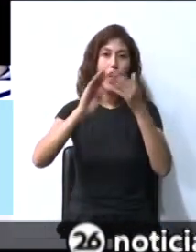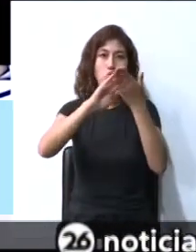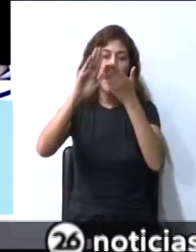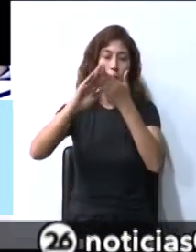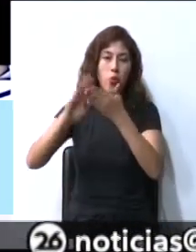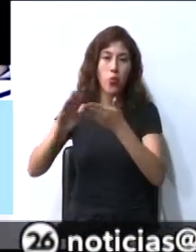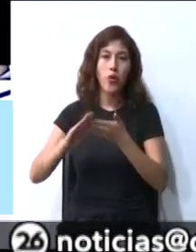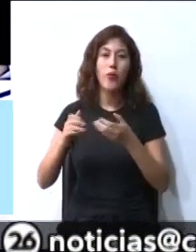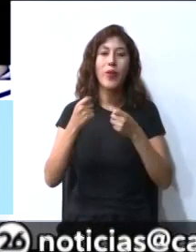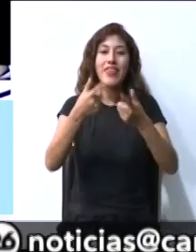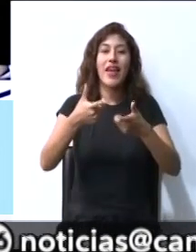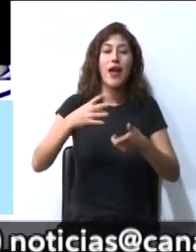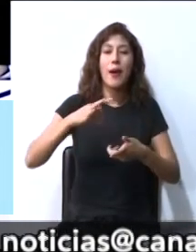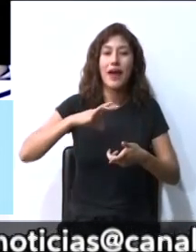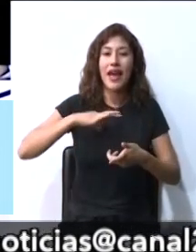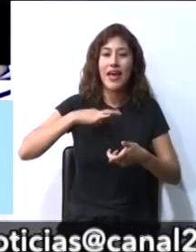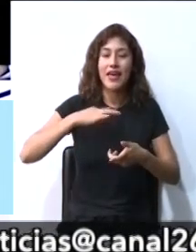se merece.